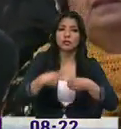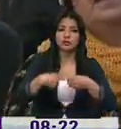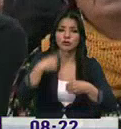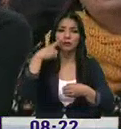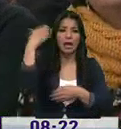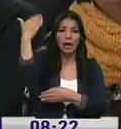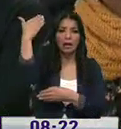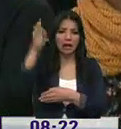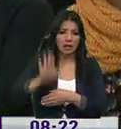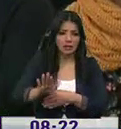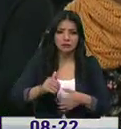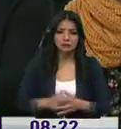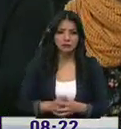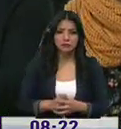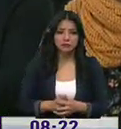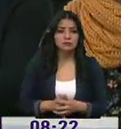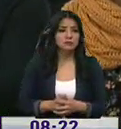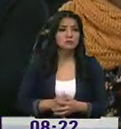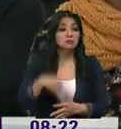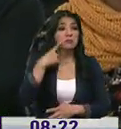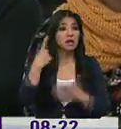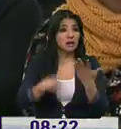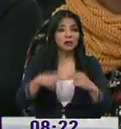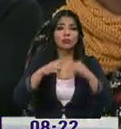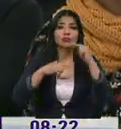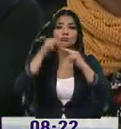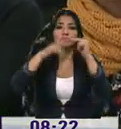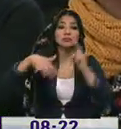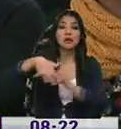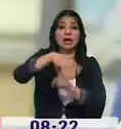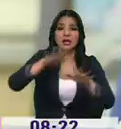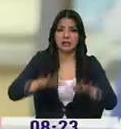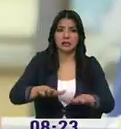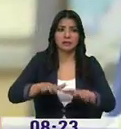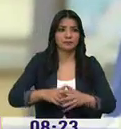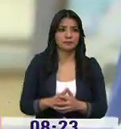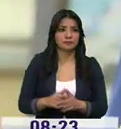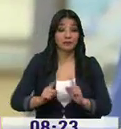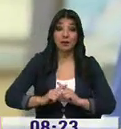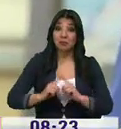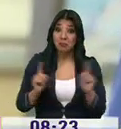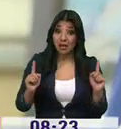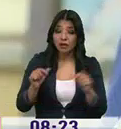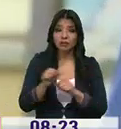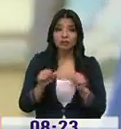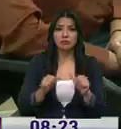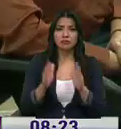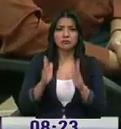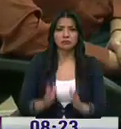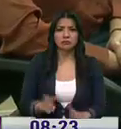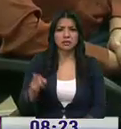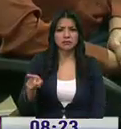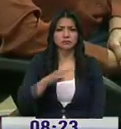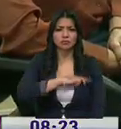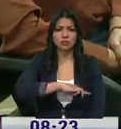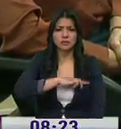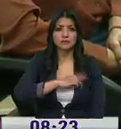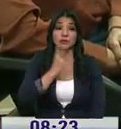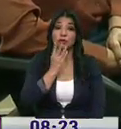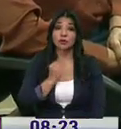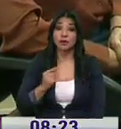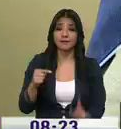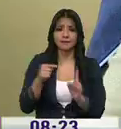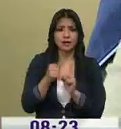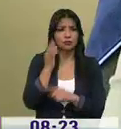de la ciudad para efecto de que se construya un parque aquí. Pero a decir de la administradora de la zona, Eloy Alfaro, Justin